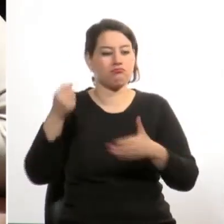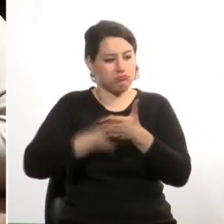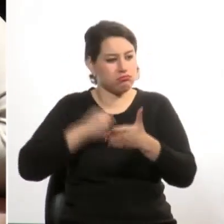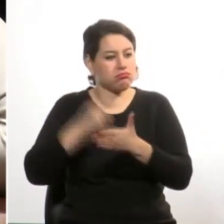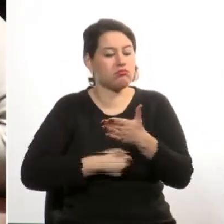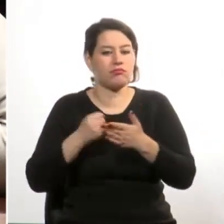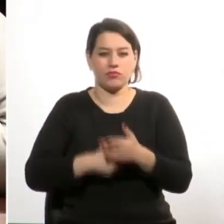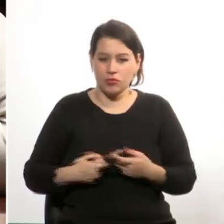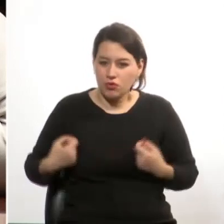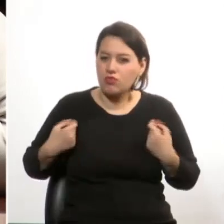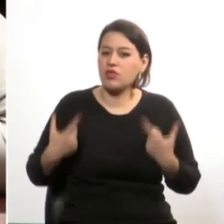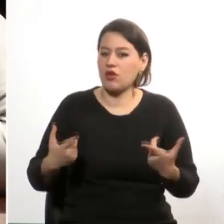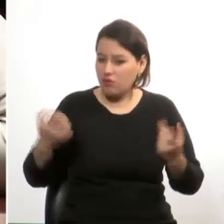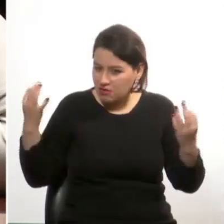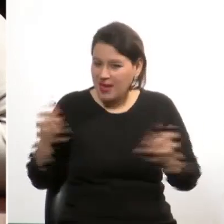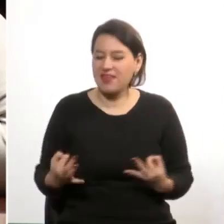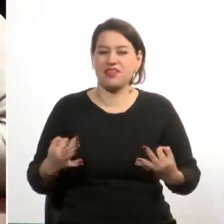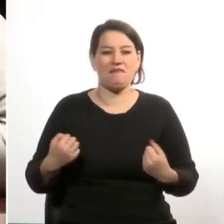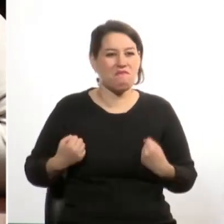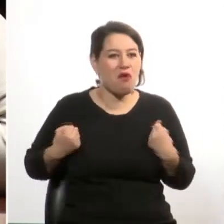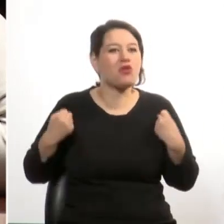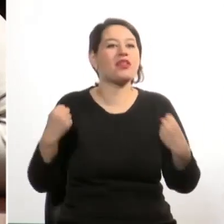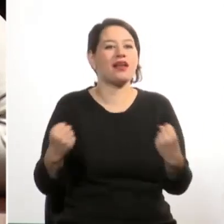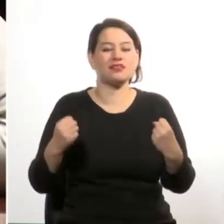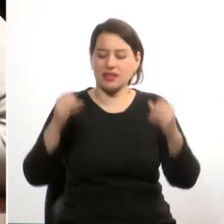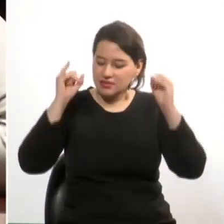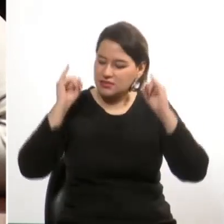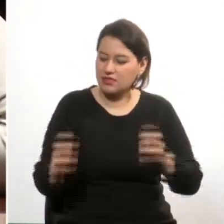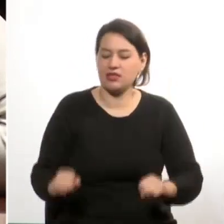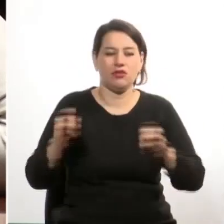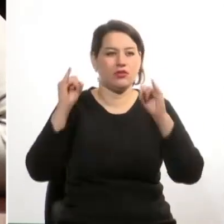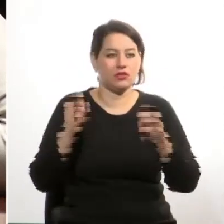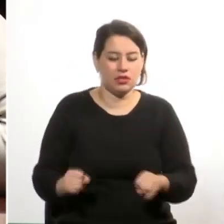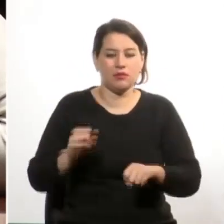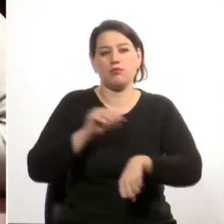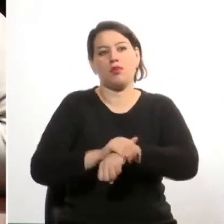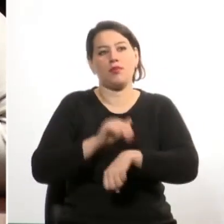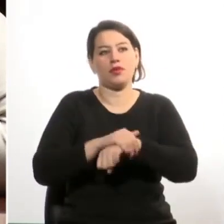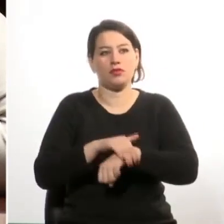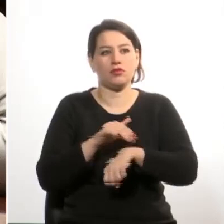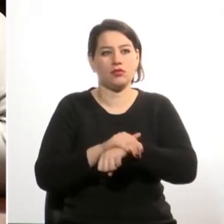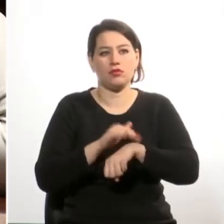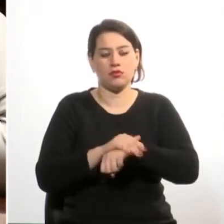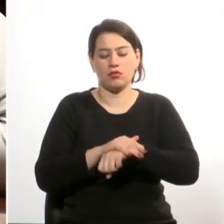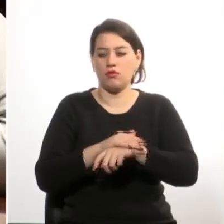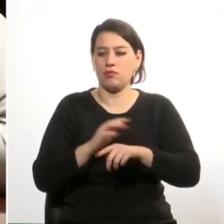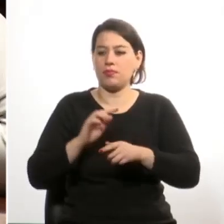la garantía y la fortaleza imprescindibles a la hora de traspasar el